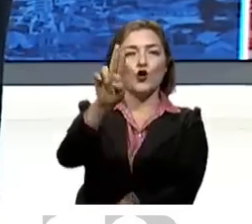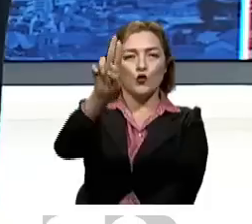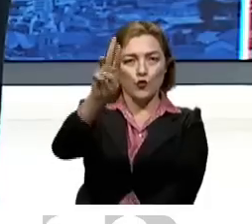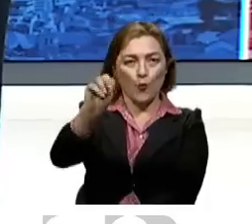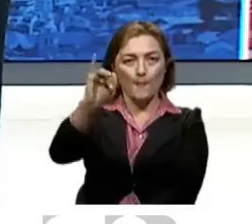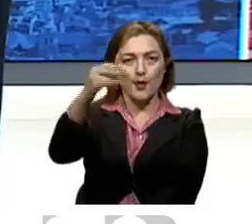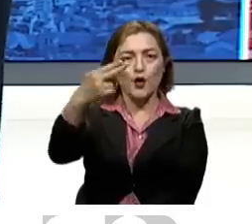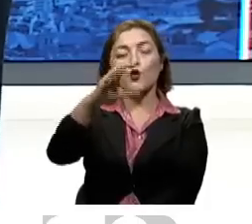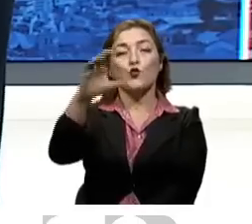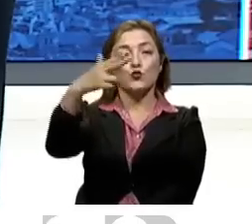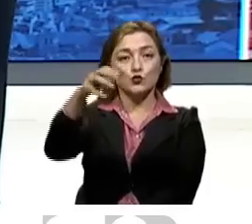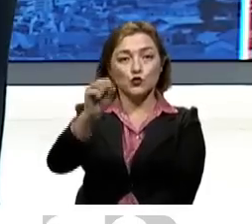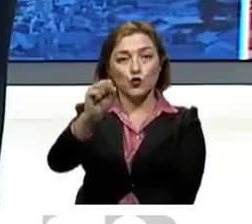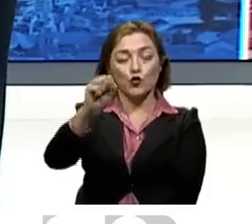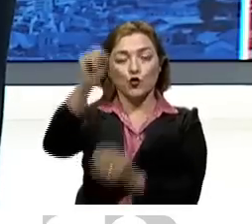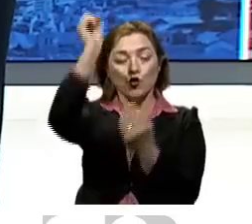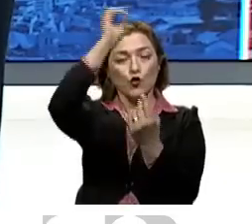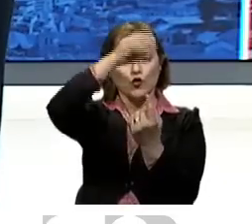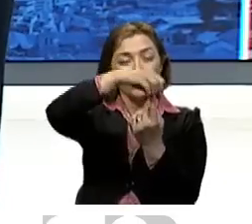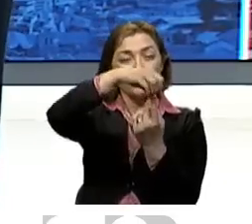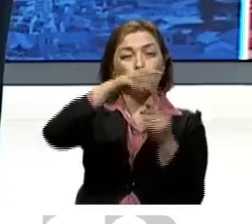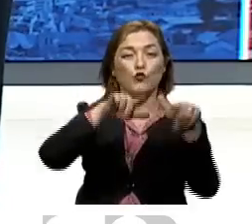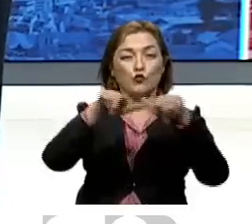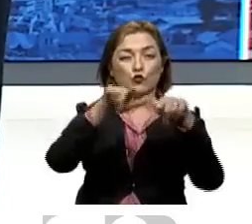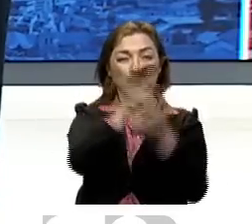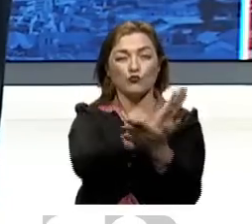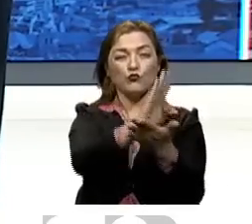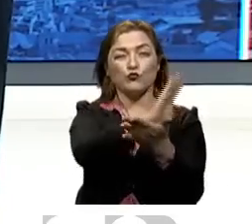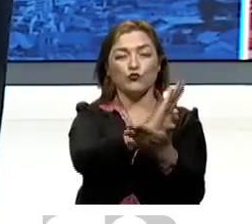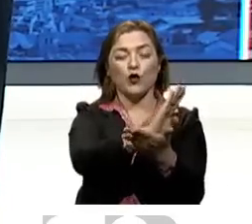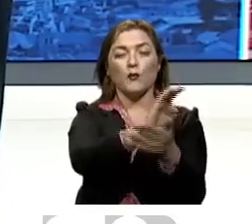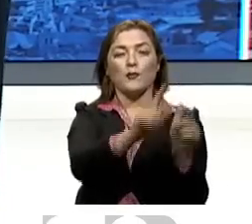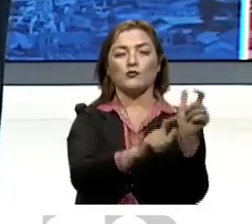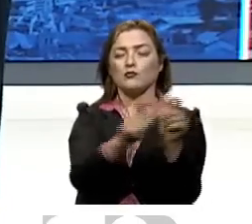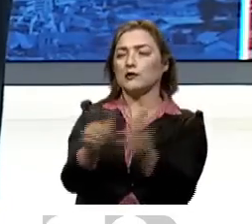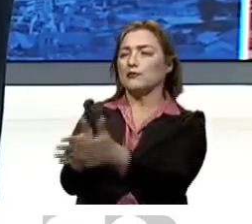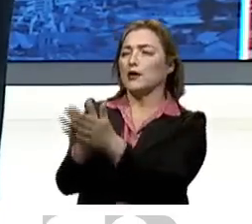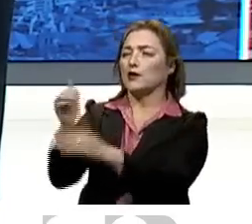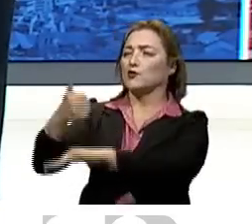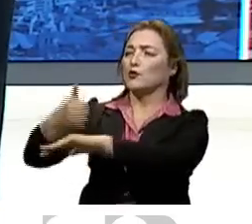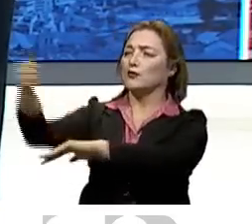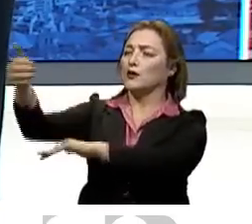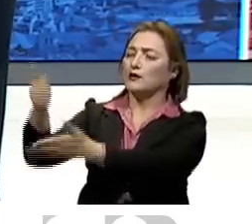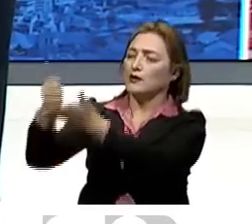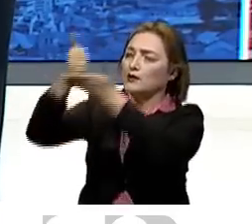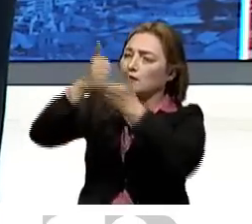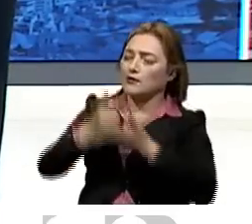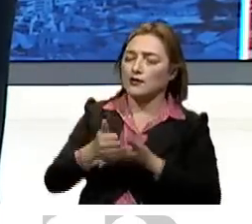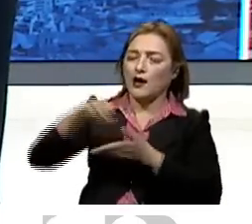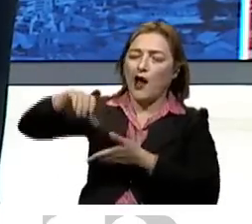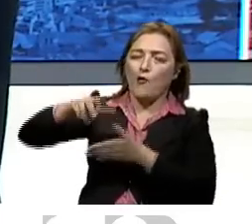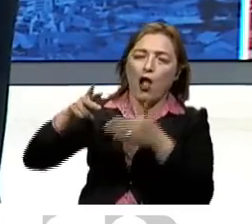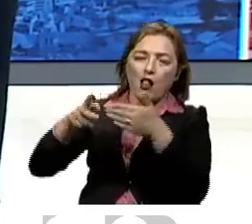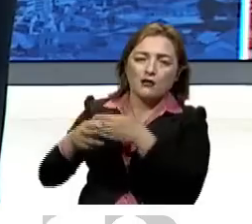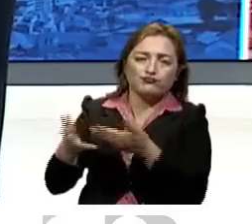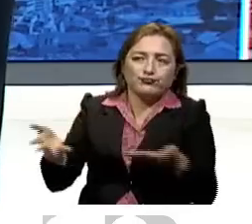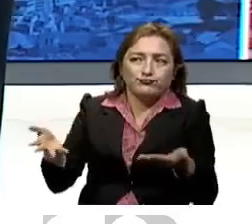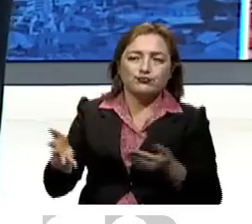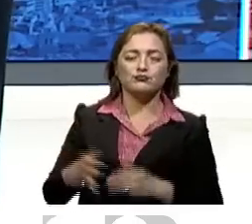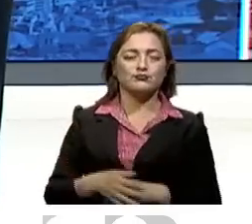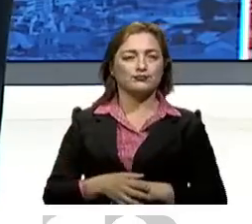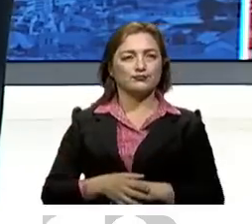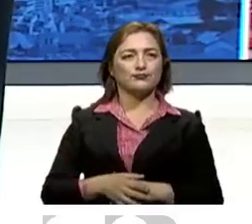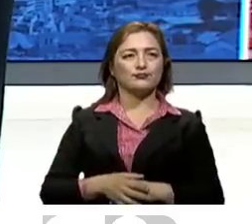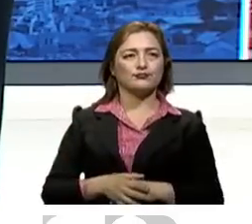en San Antonio de Pichincha, moradores piden ayuda de las autoridades porque hay desabastecimiento de agua potable. Nuestra compañera